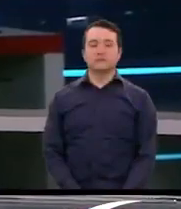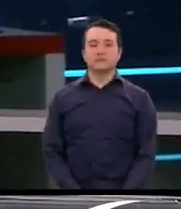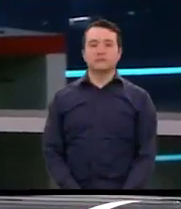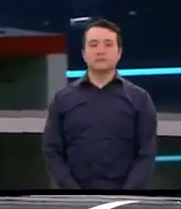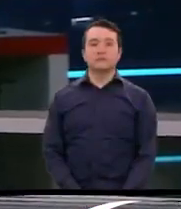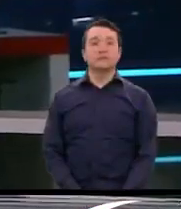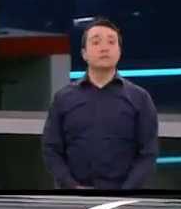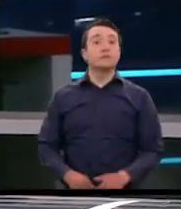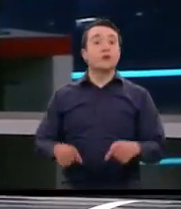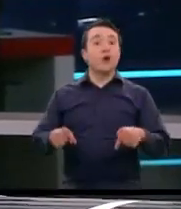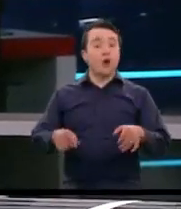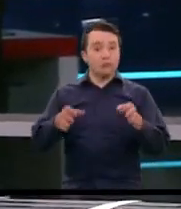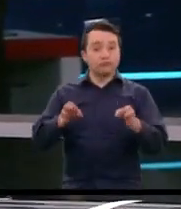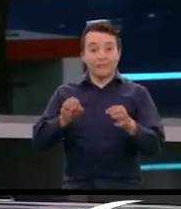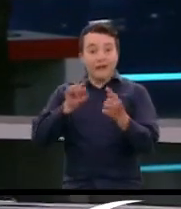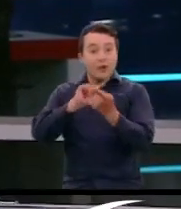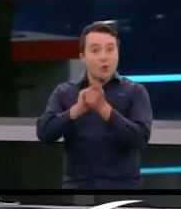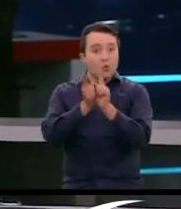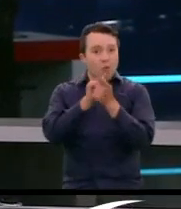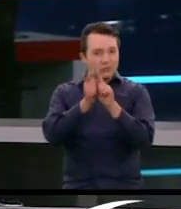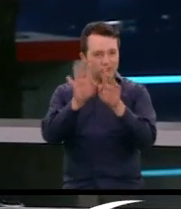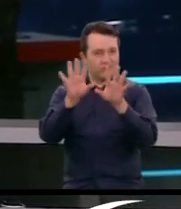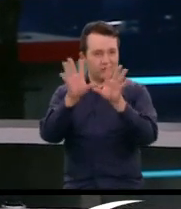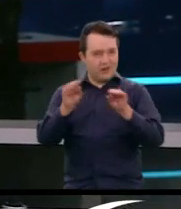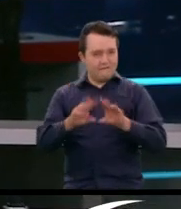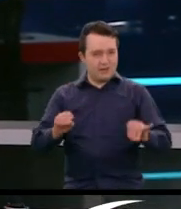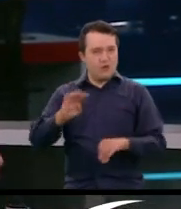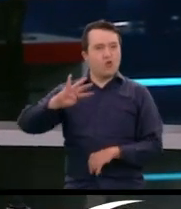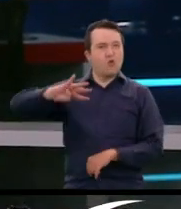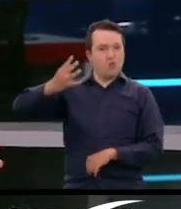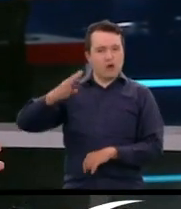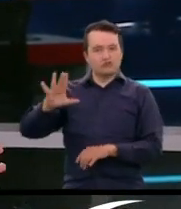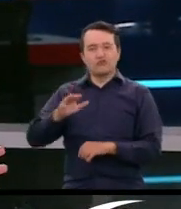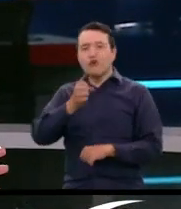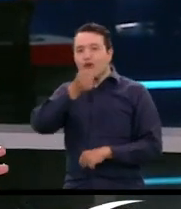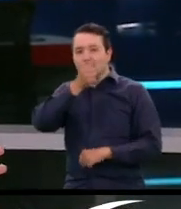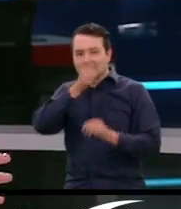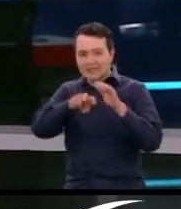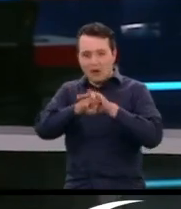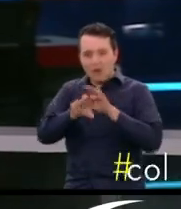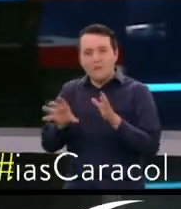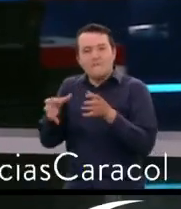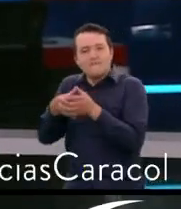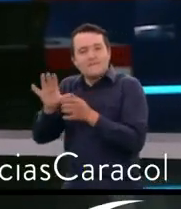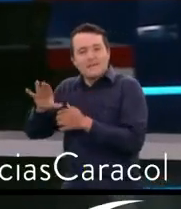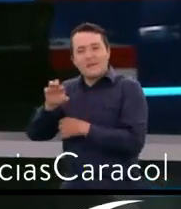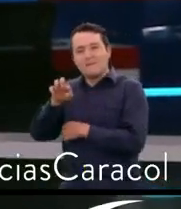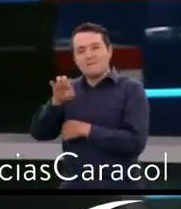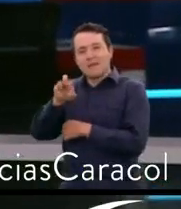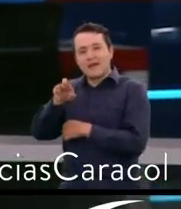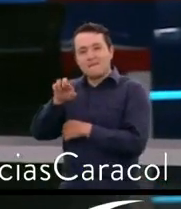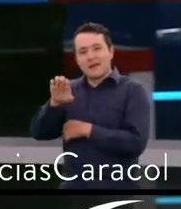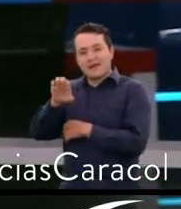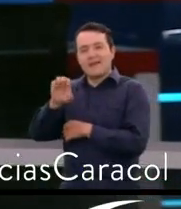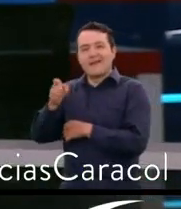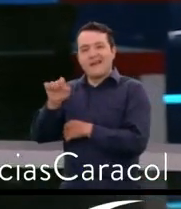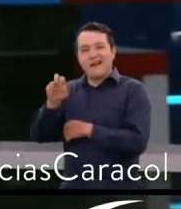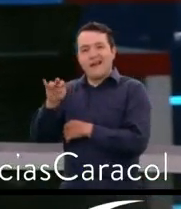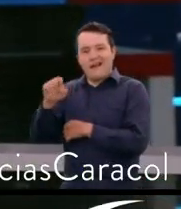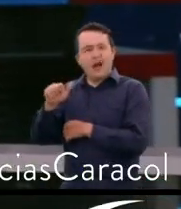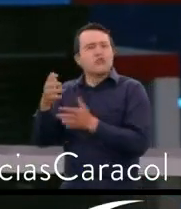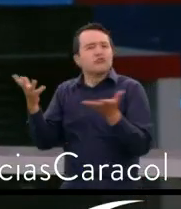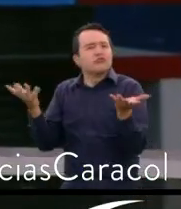hoy nuestro cuarto encuentro navideño de noticias caracol y pepeganga lo originamos desde la ciudad de barranquilla en medio de esta celebración